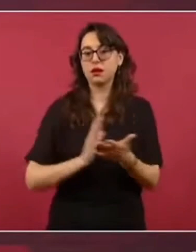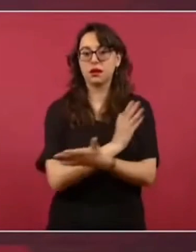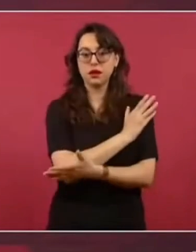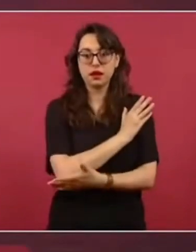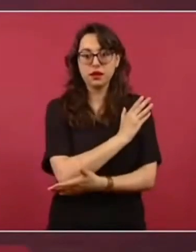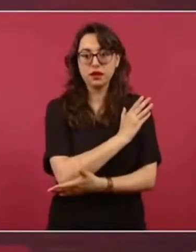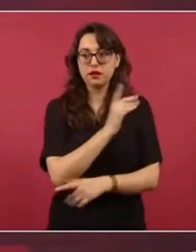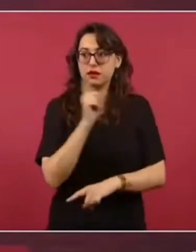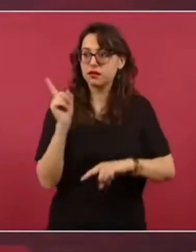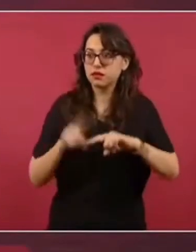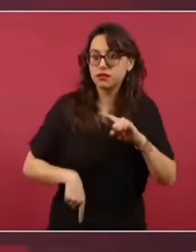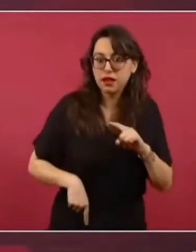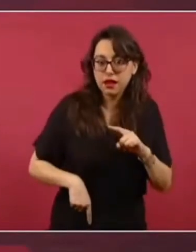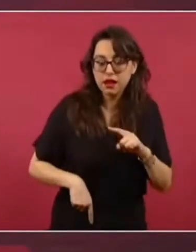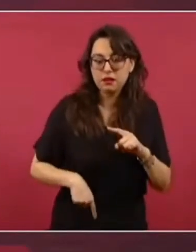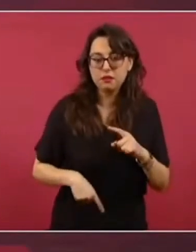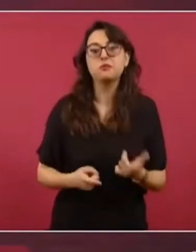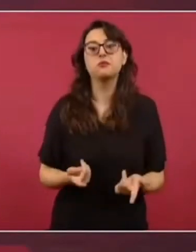siendo